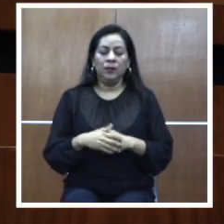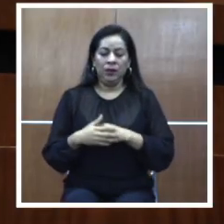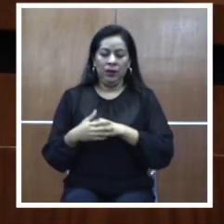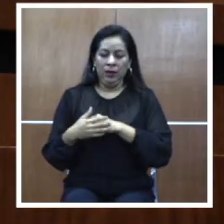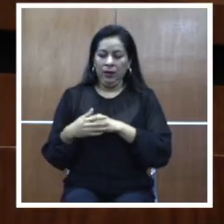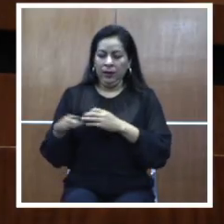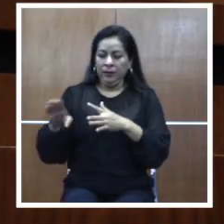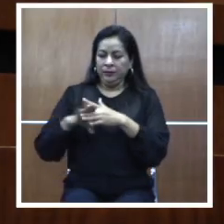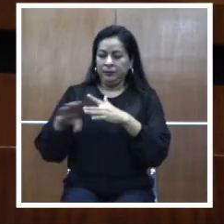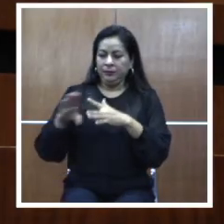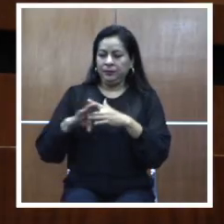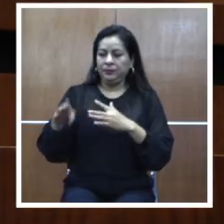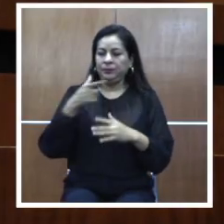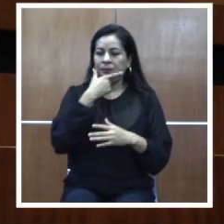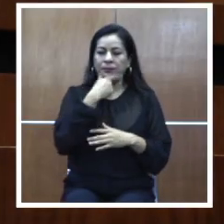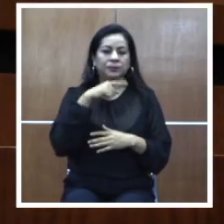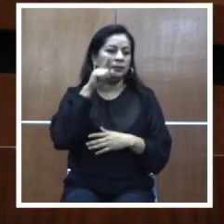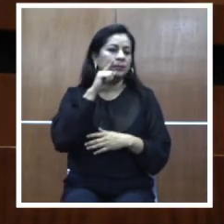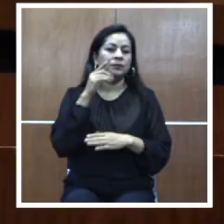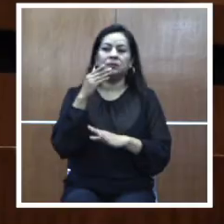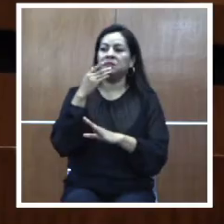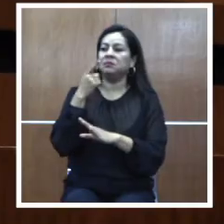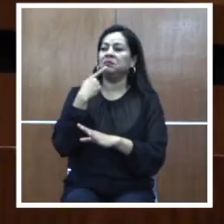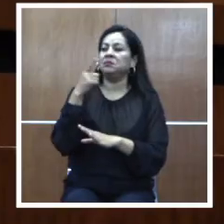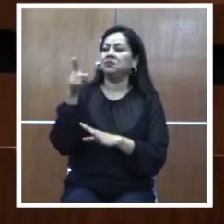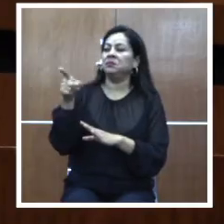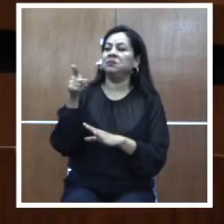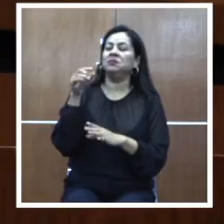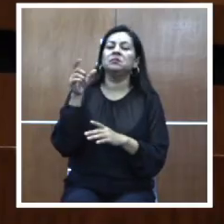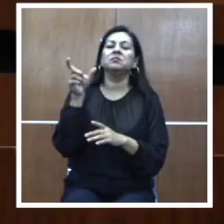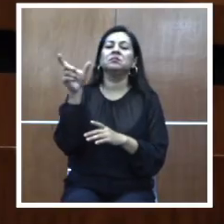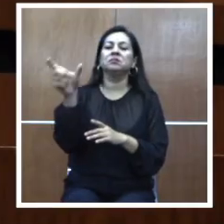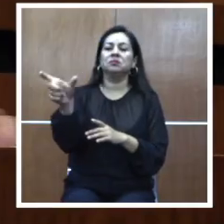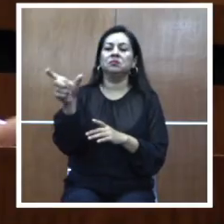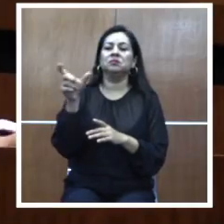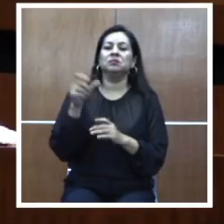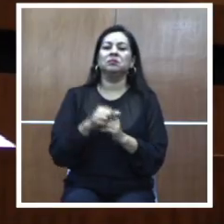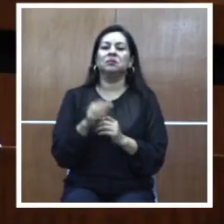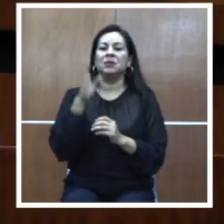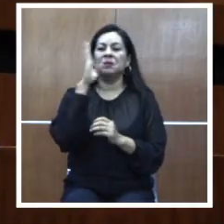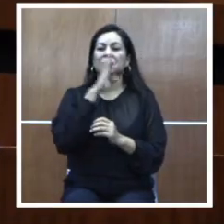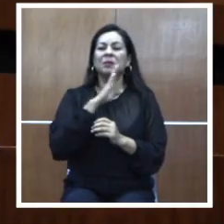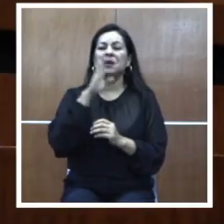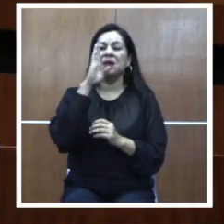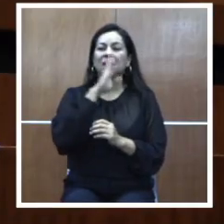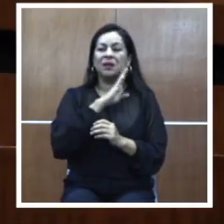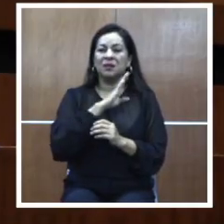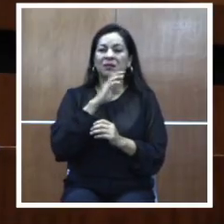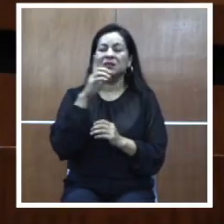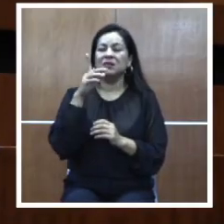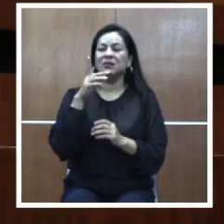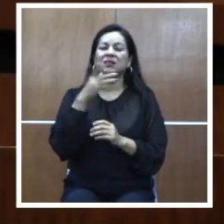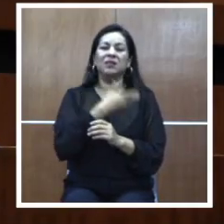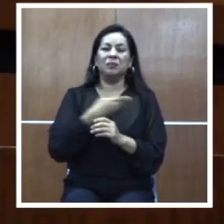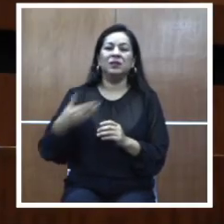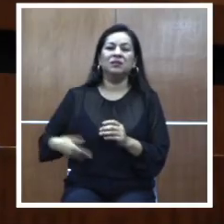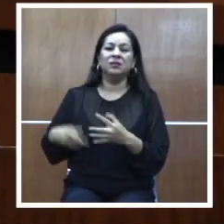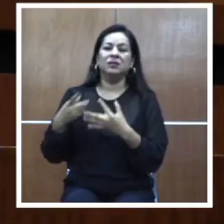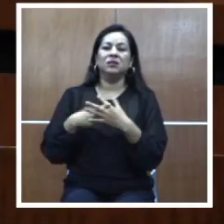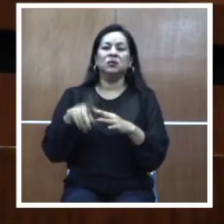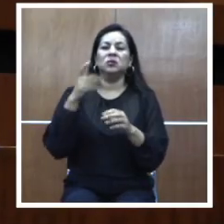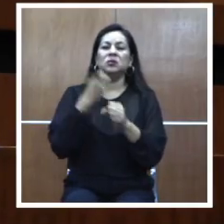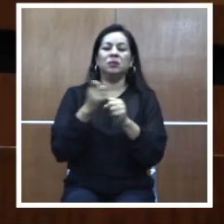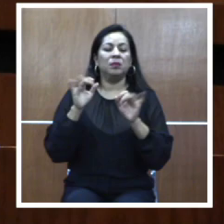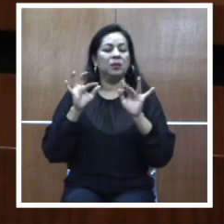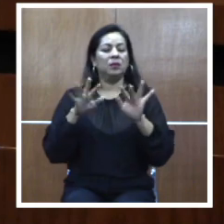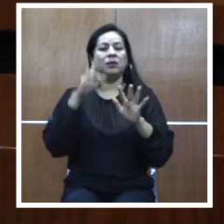los migrantes han sido acusados con calificativos deleznables desde que Trump iniciara su primera